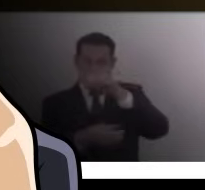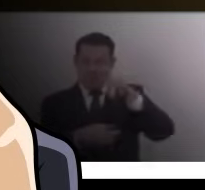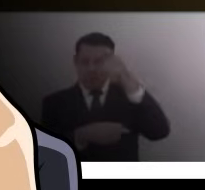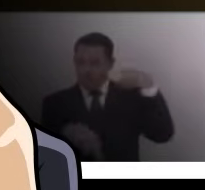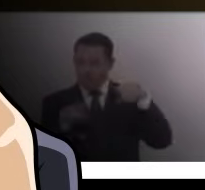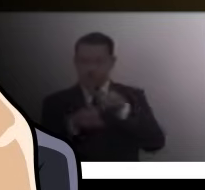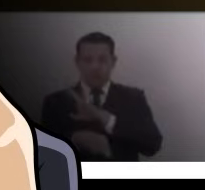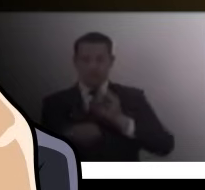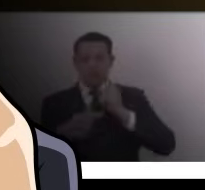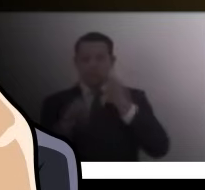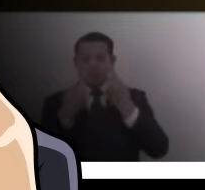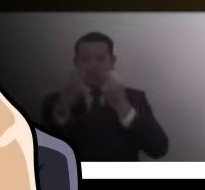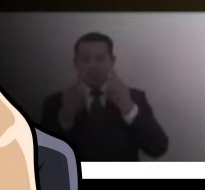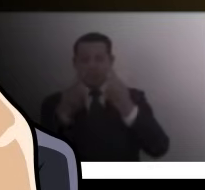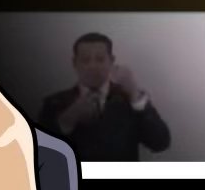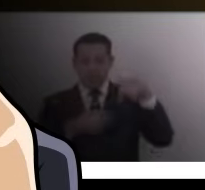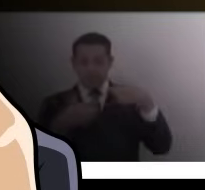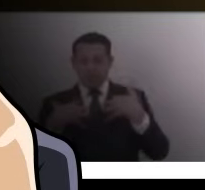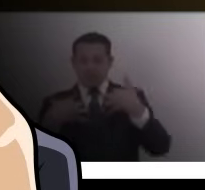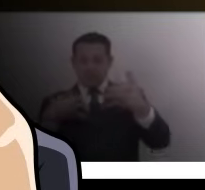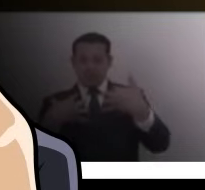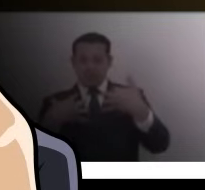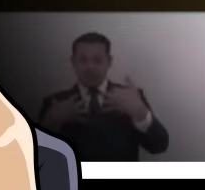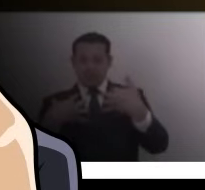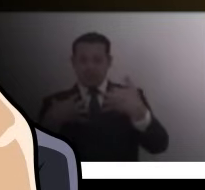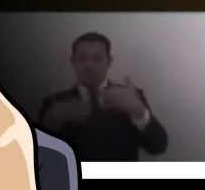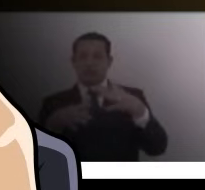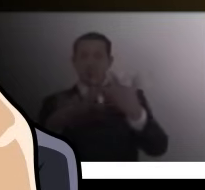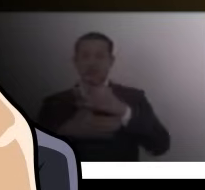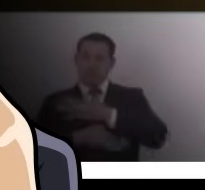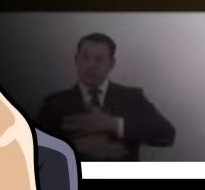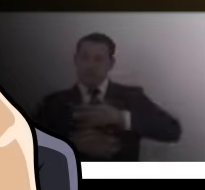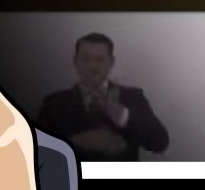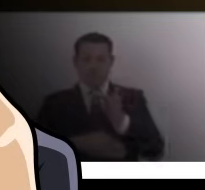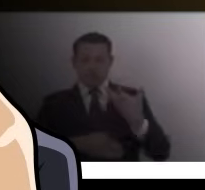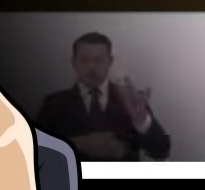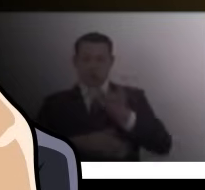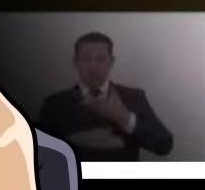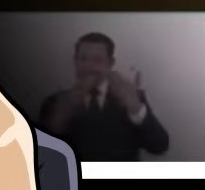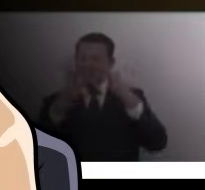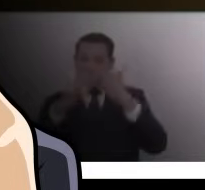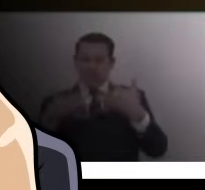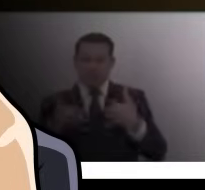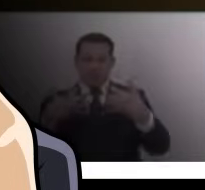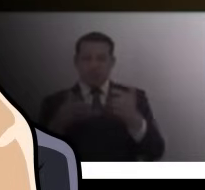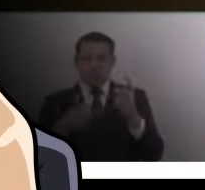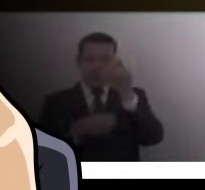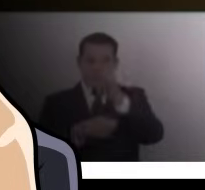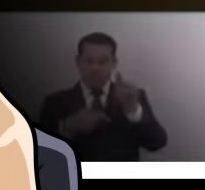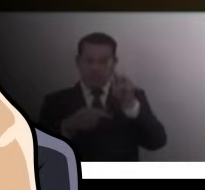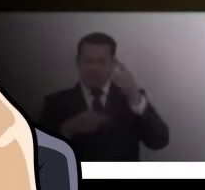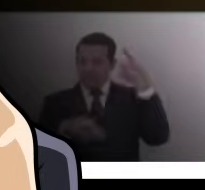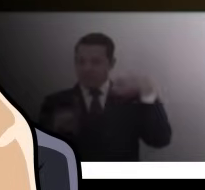de la diáspora que nos visitan en esta sesión plenaria, y de la cual tenemos el gusto que todas las sesiones plenarias, siempre nuestros